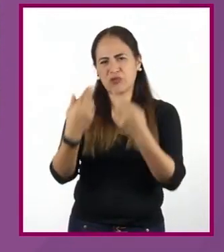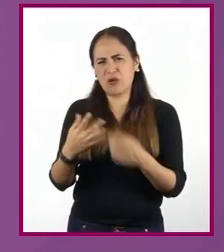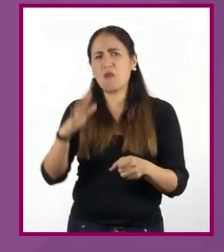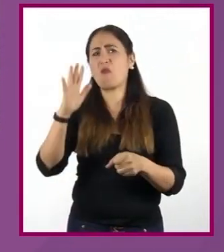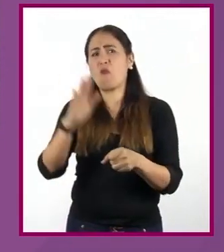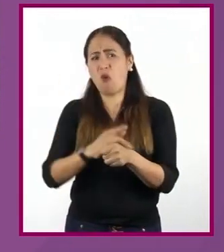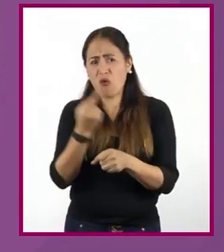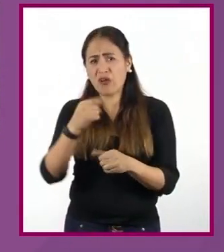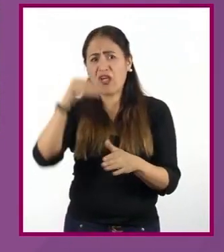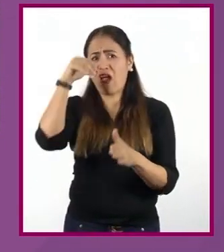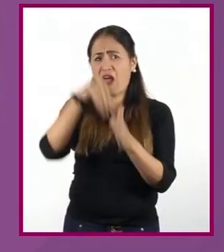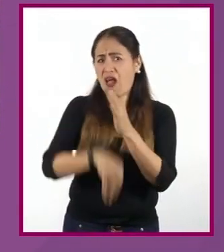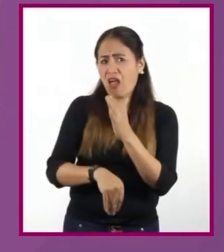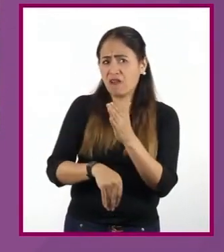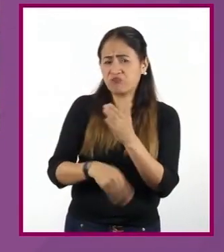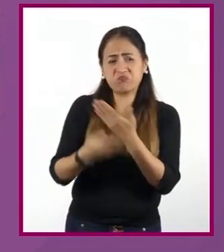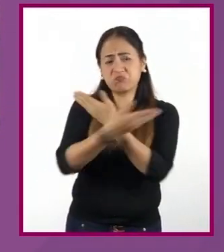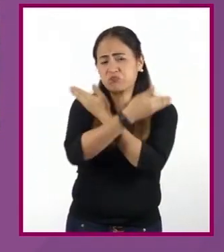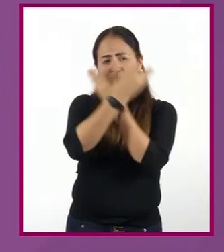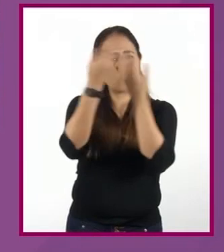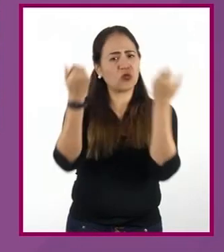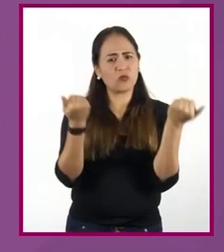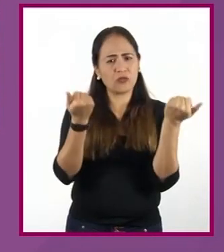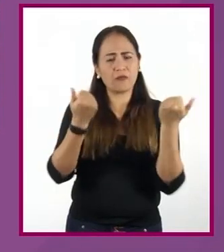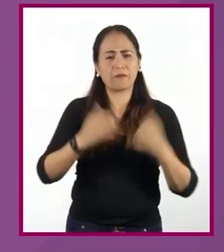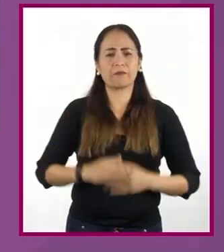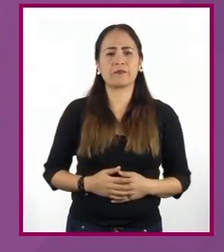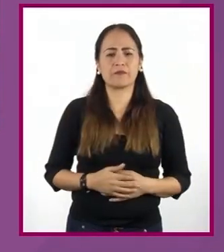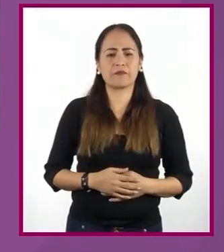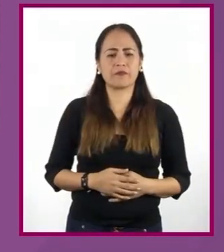claramente cuáles fueron las causas.